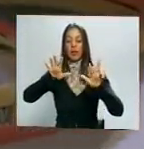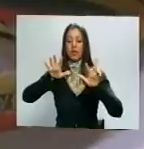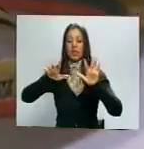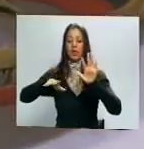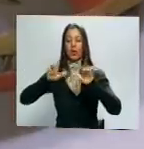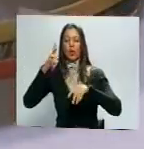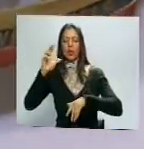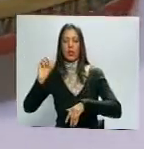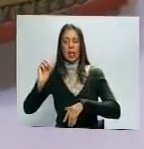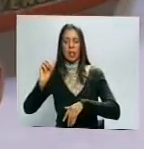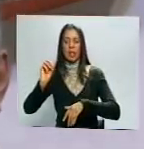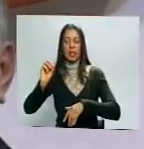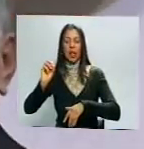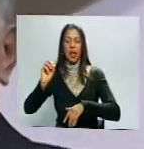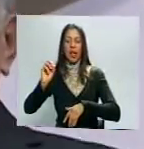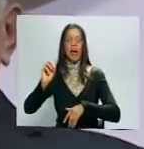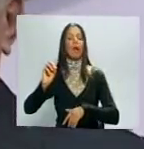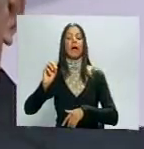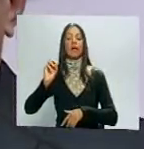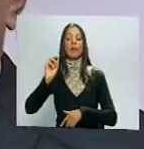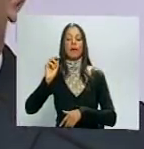1830, con la pérdida de nuestro